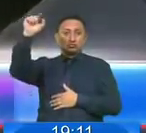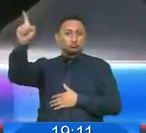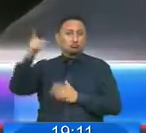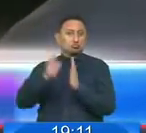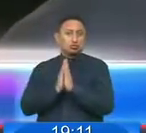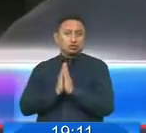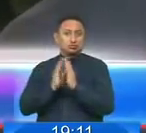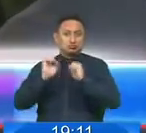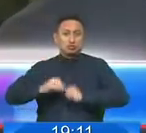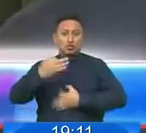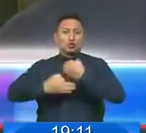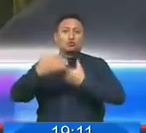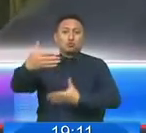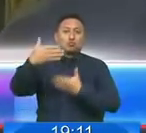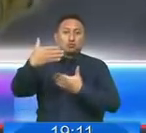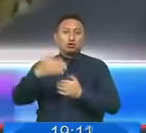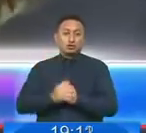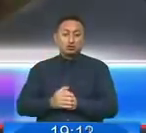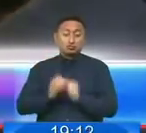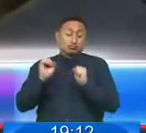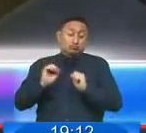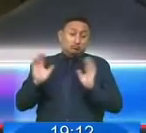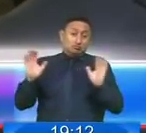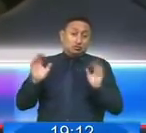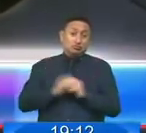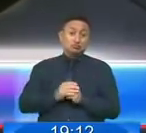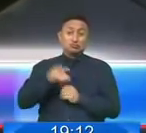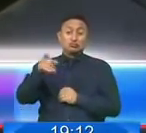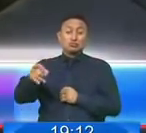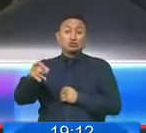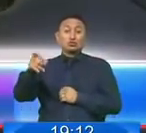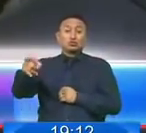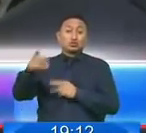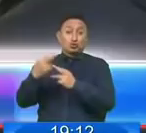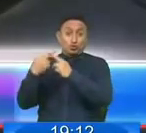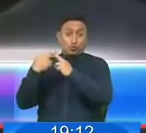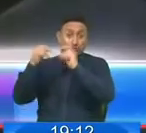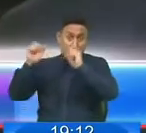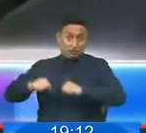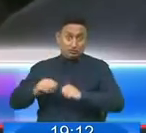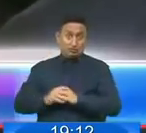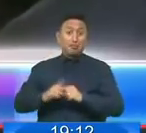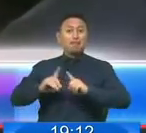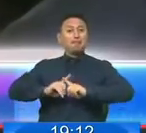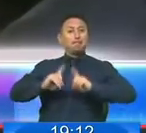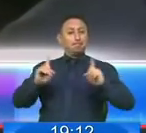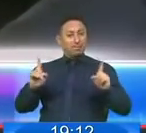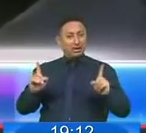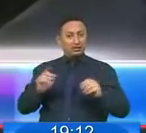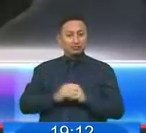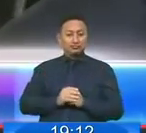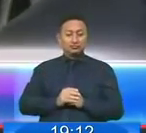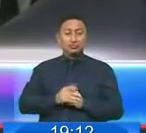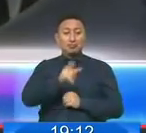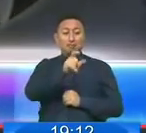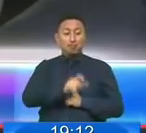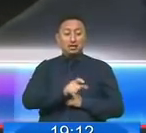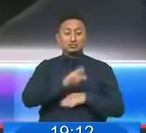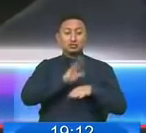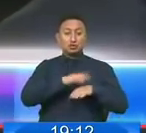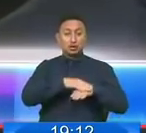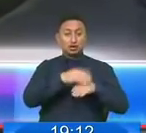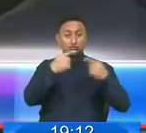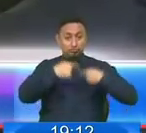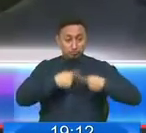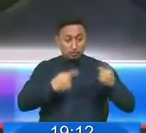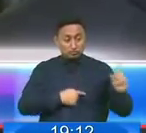pues el juicio político que corresponde porque tiene sus atribuciones hechas. Pero también quienes son convocados a juicio político